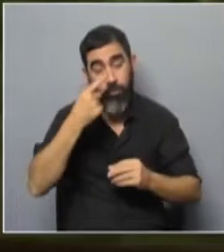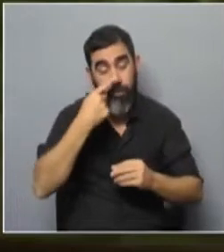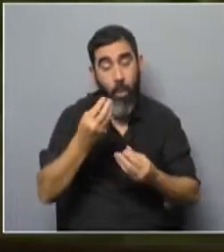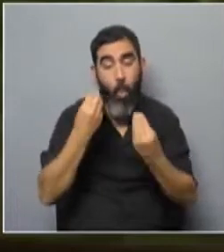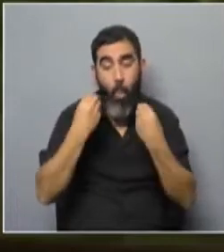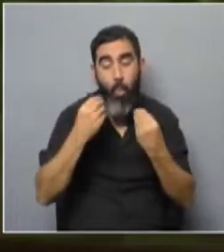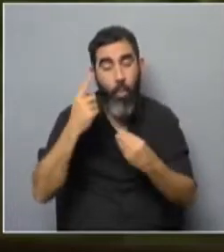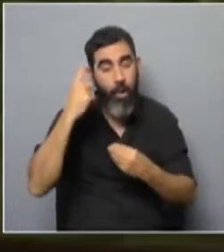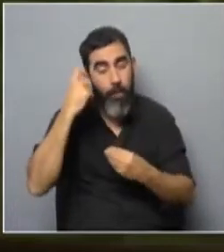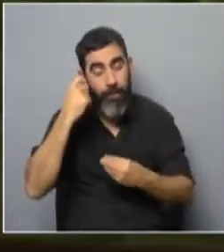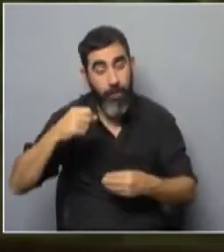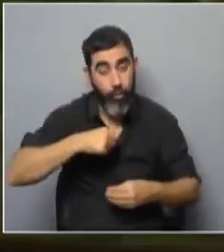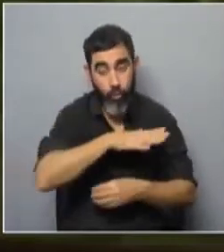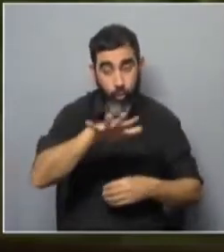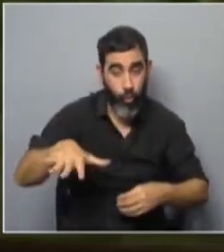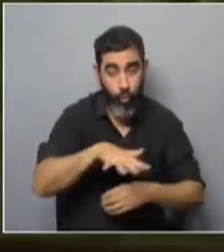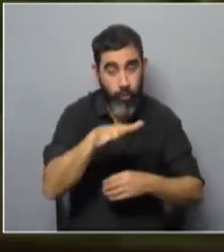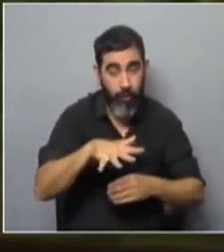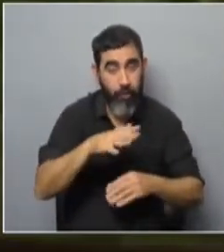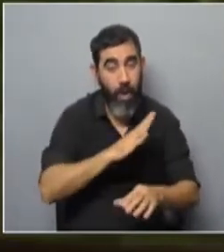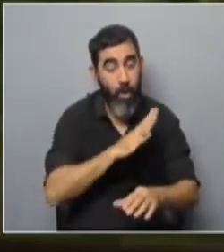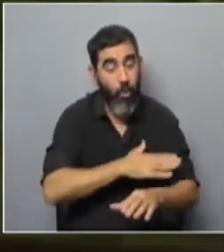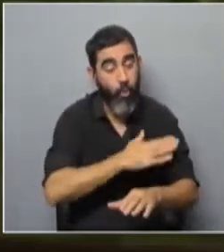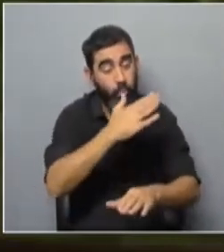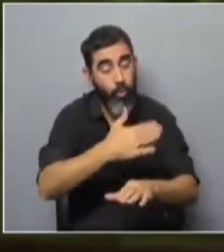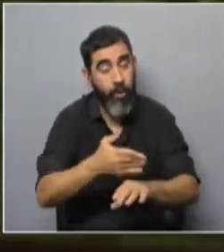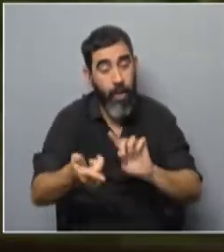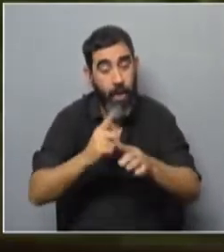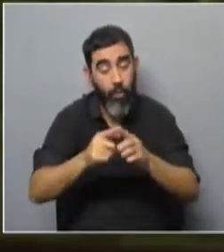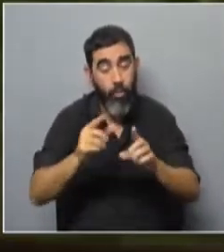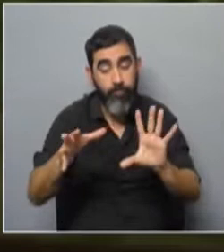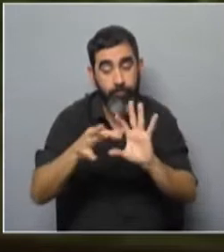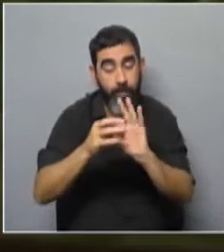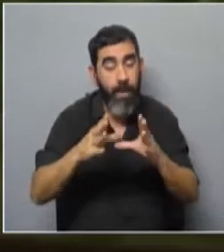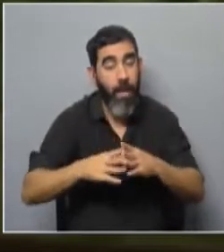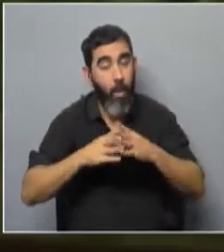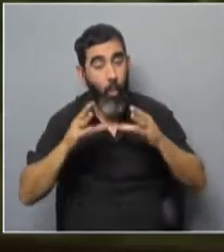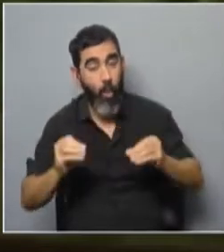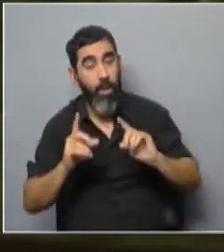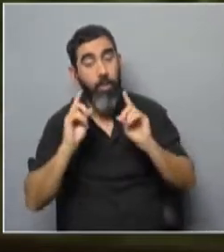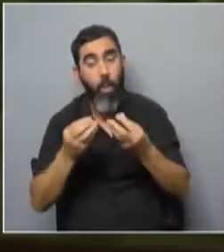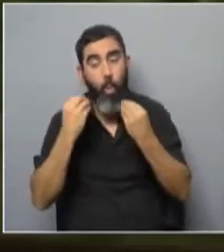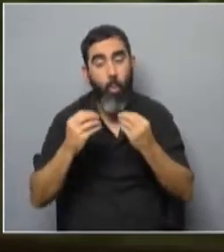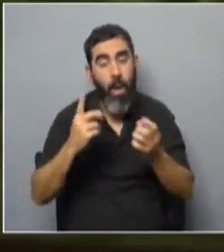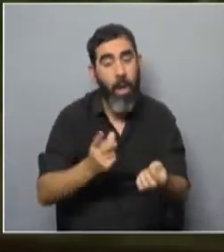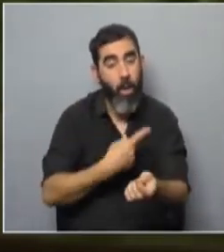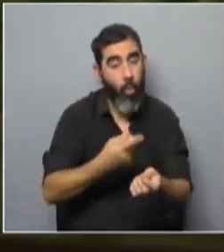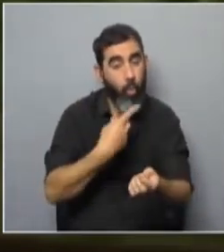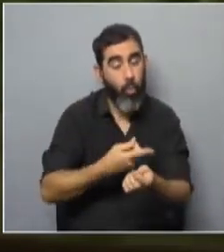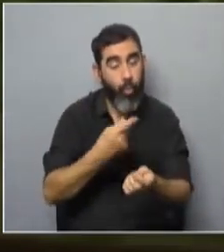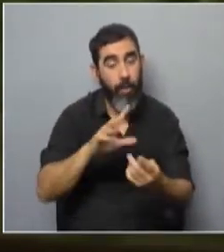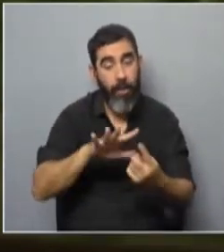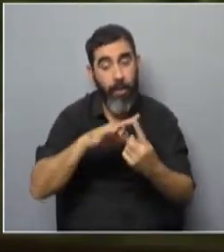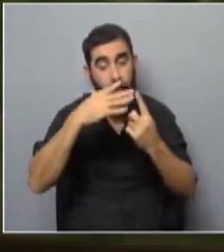sus experiencias sociales impactan en su relacionamiento con la escuela, pero también cómo las prácticas que se dan en el entorno